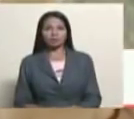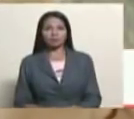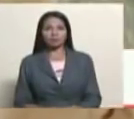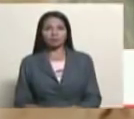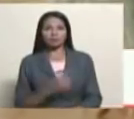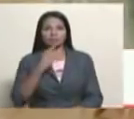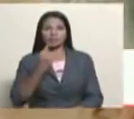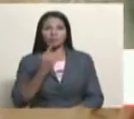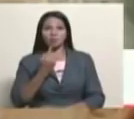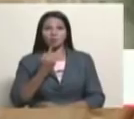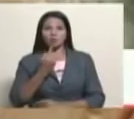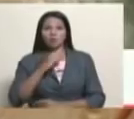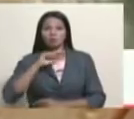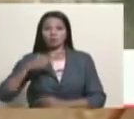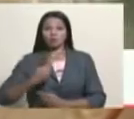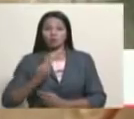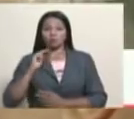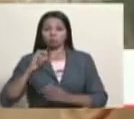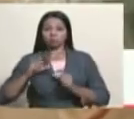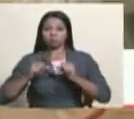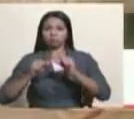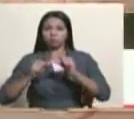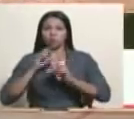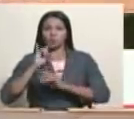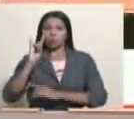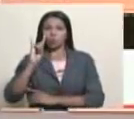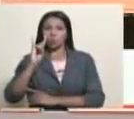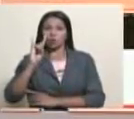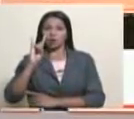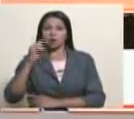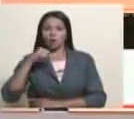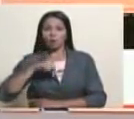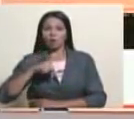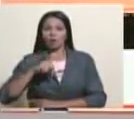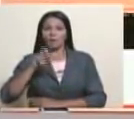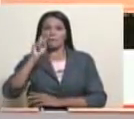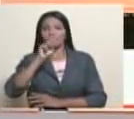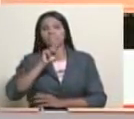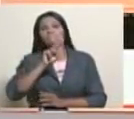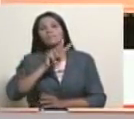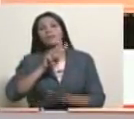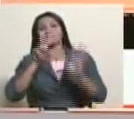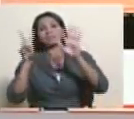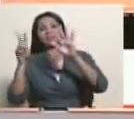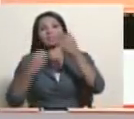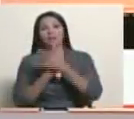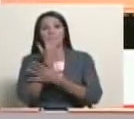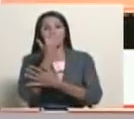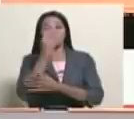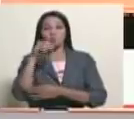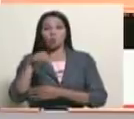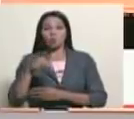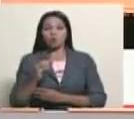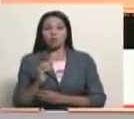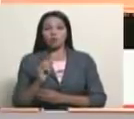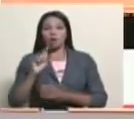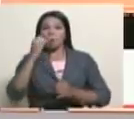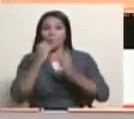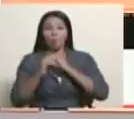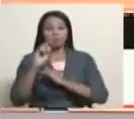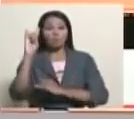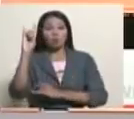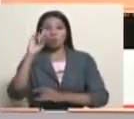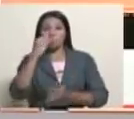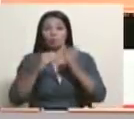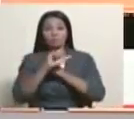Decíamos que estamos en el lunes 27 de mayo, último lunes,